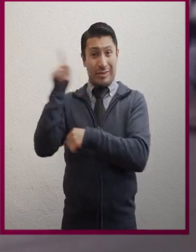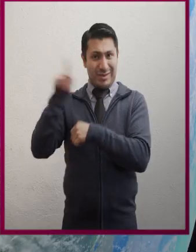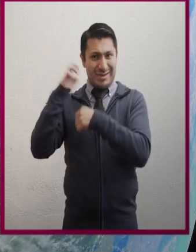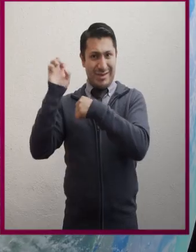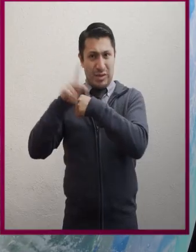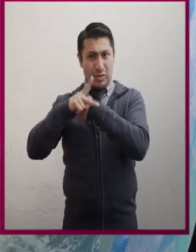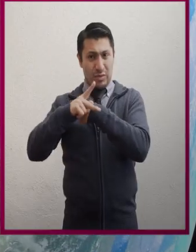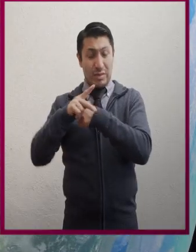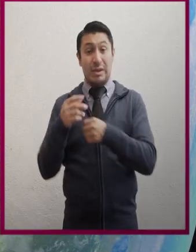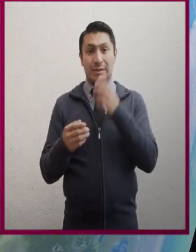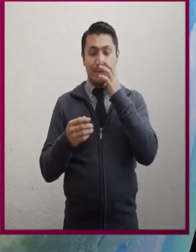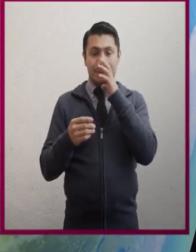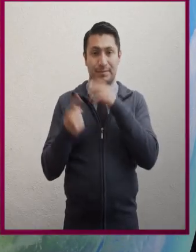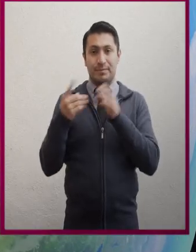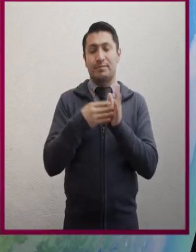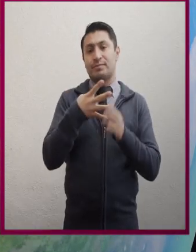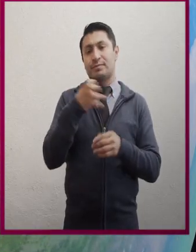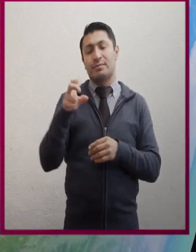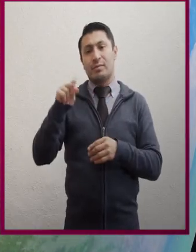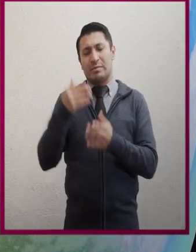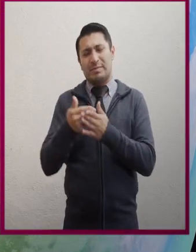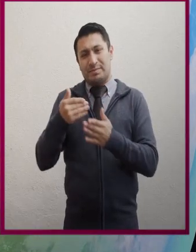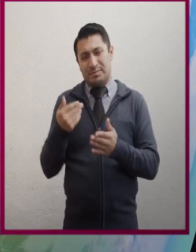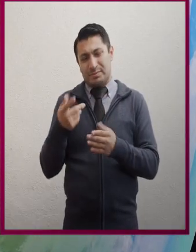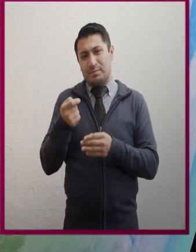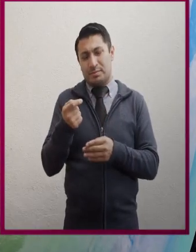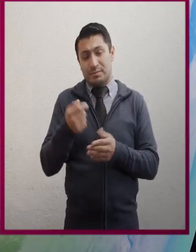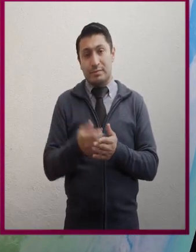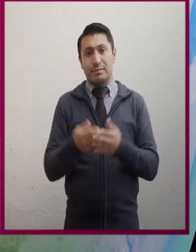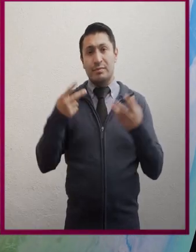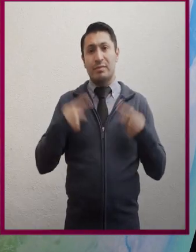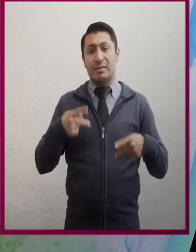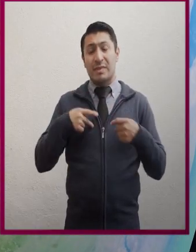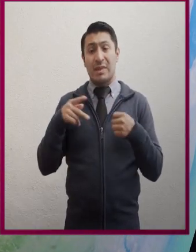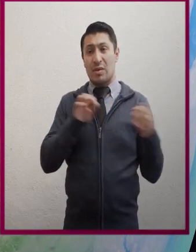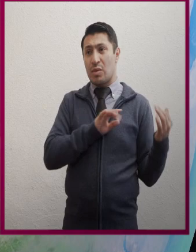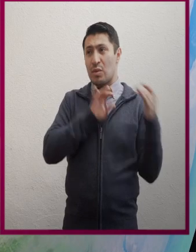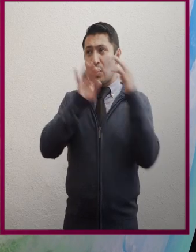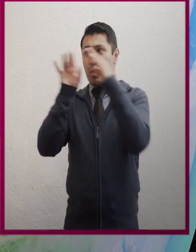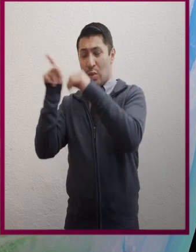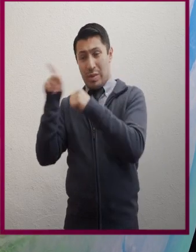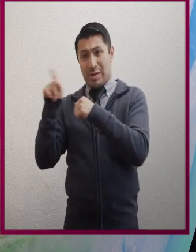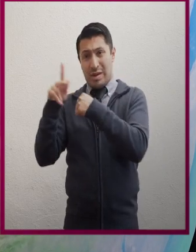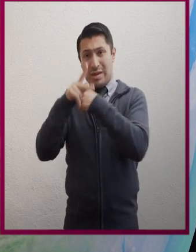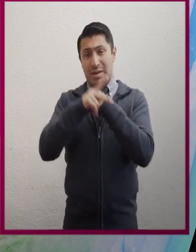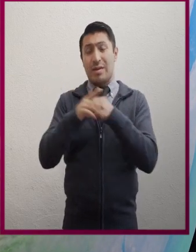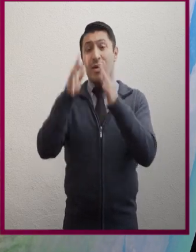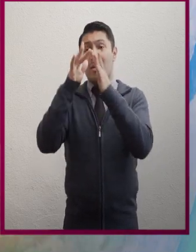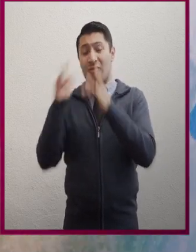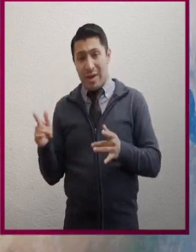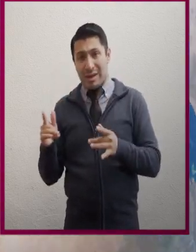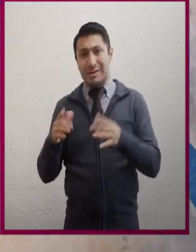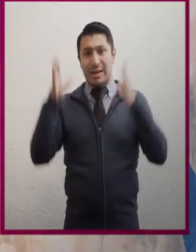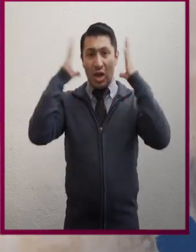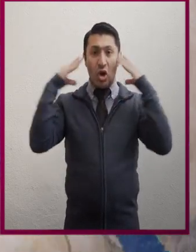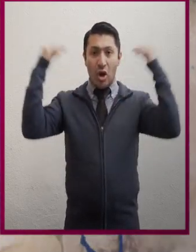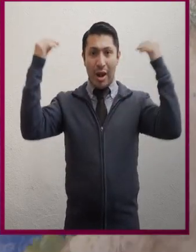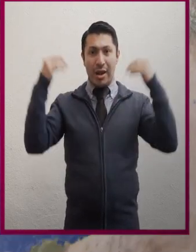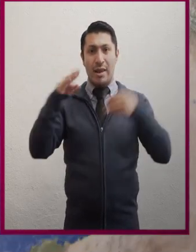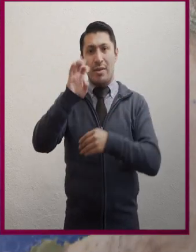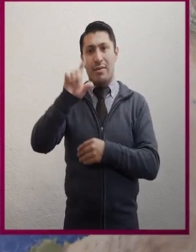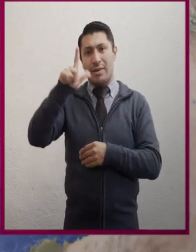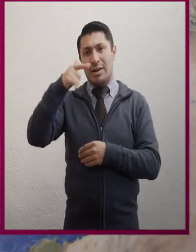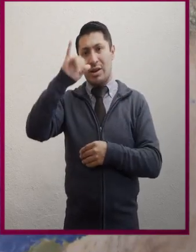amigos. Hasta antes de los años 80, los principales países a los que llegaron migrantes del norte de África fueron